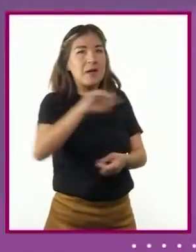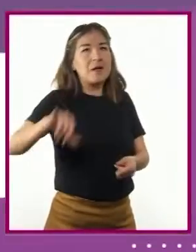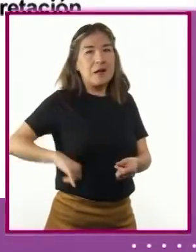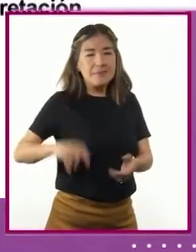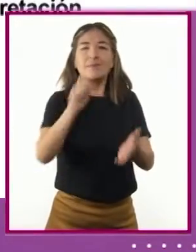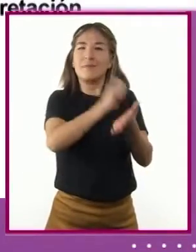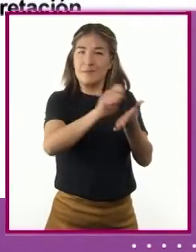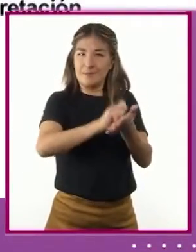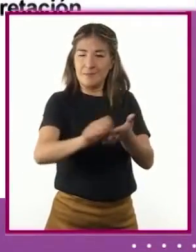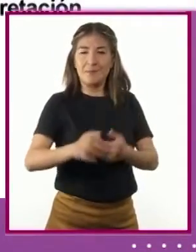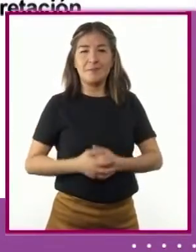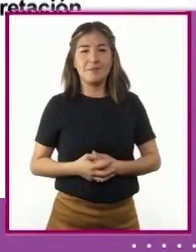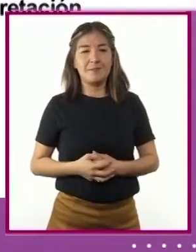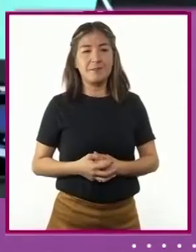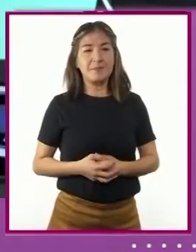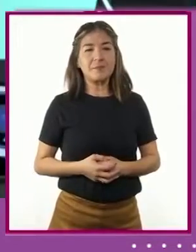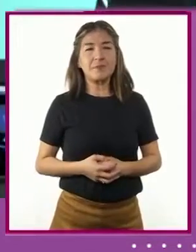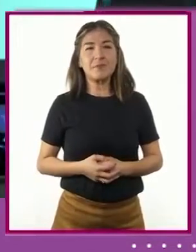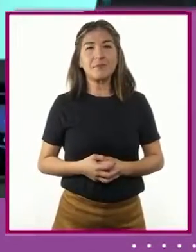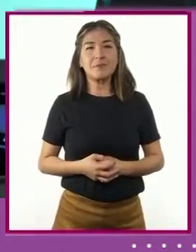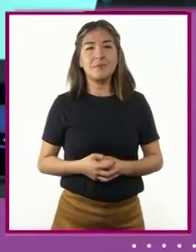importante.